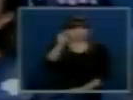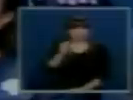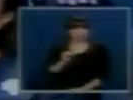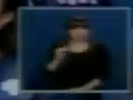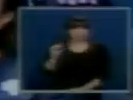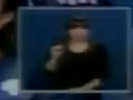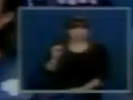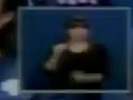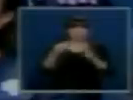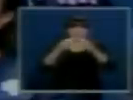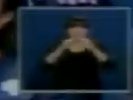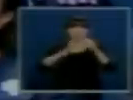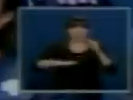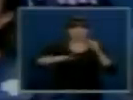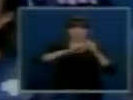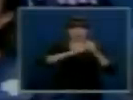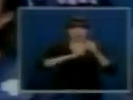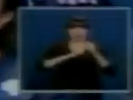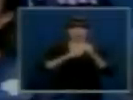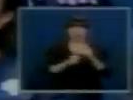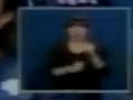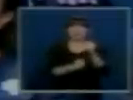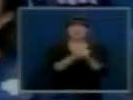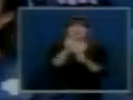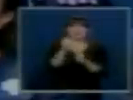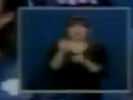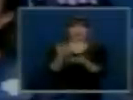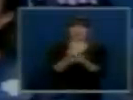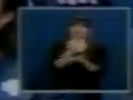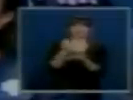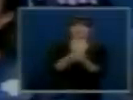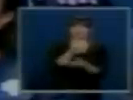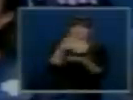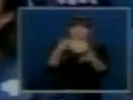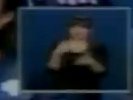50% de la población de mayores ingresos del país.